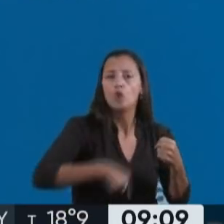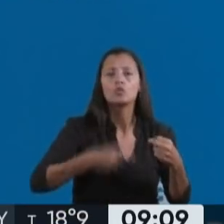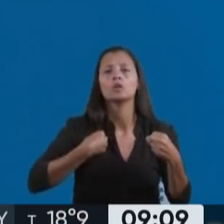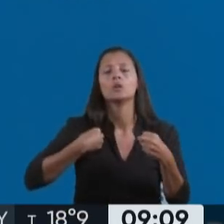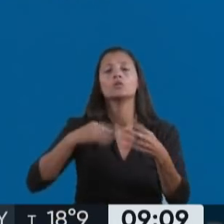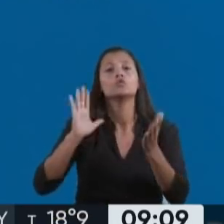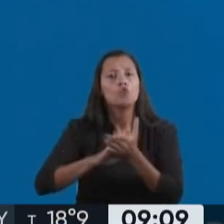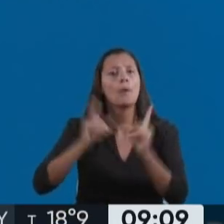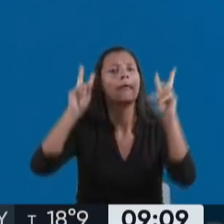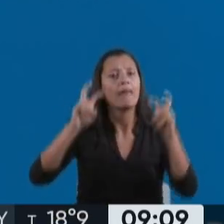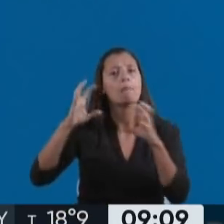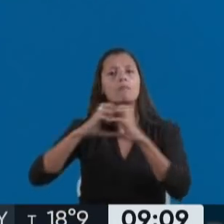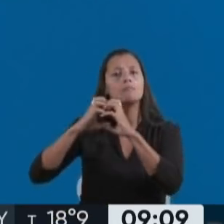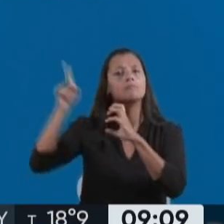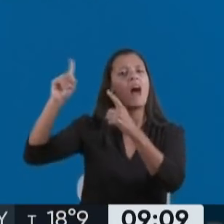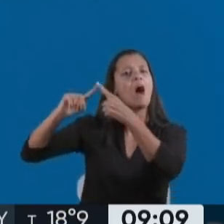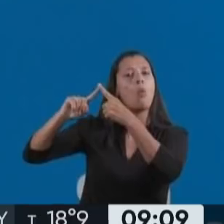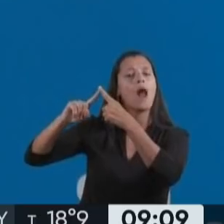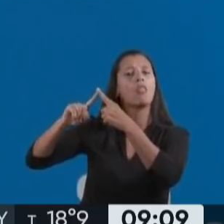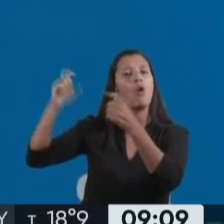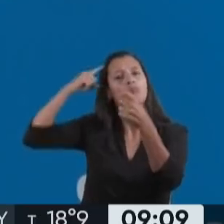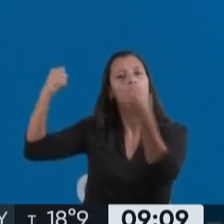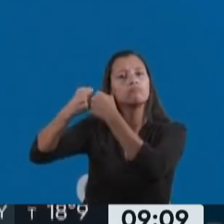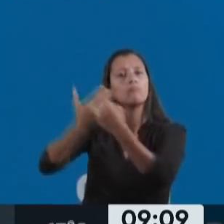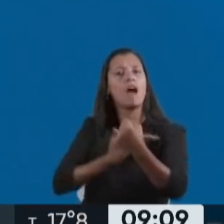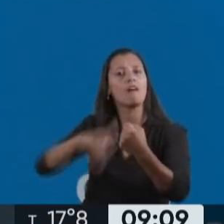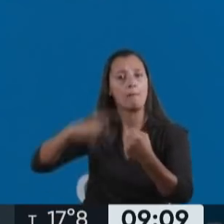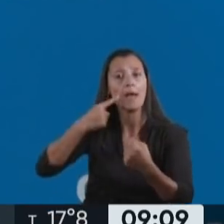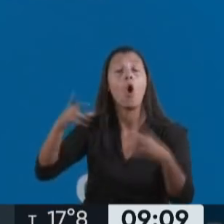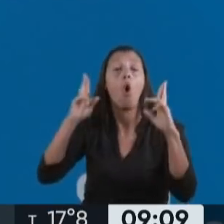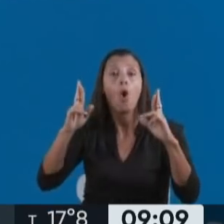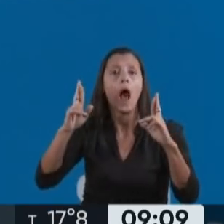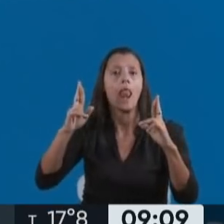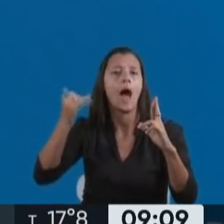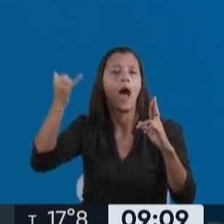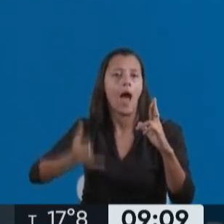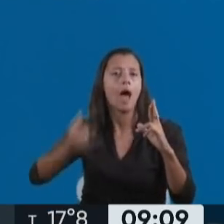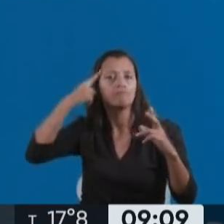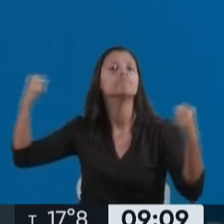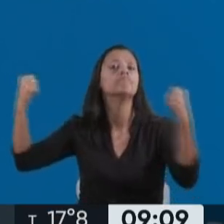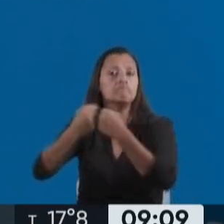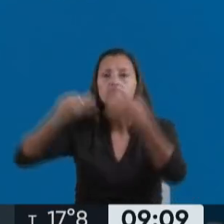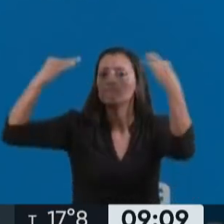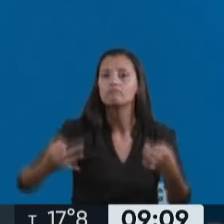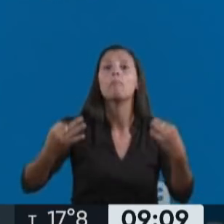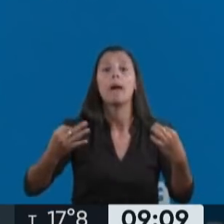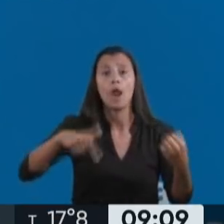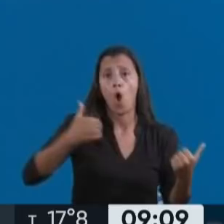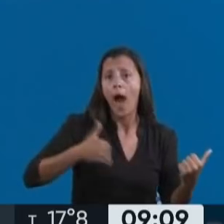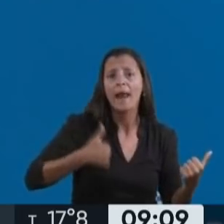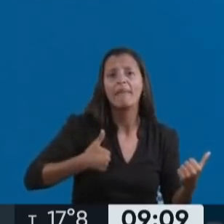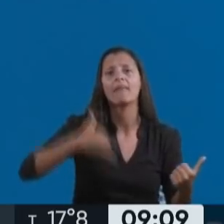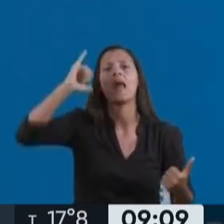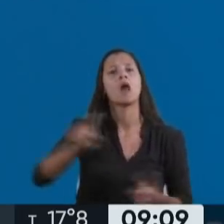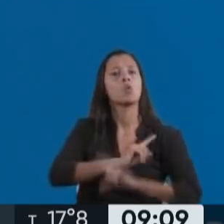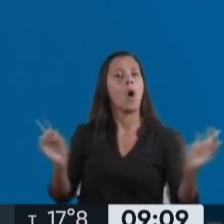con el Fondo Monetario Internacional. Esperamos, como creo que todos esperamos, llegar al mejor acuerdo, pero la Argentina no va a aceptar